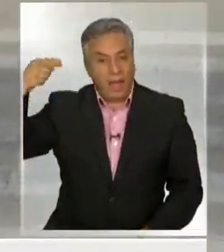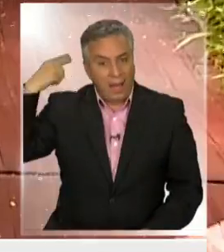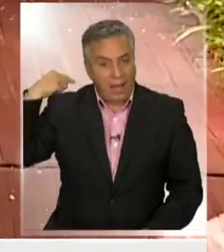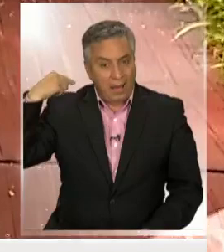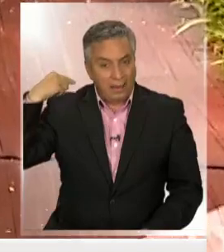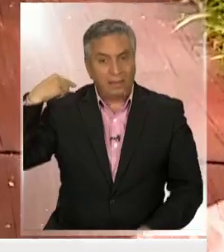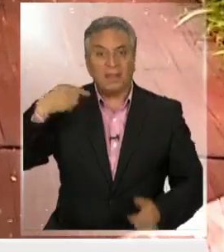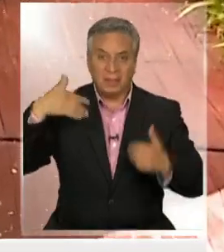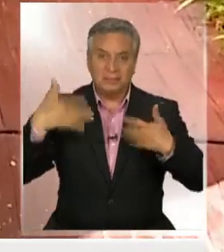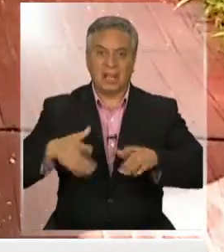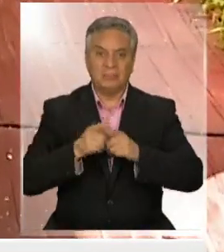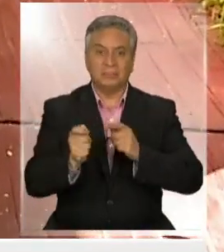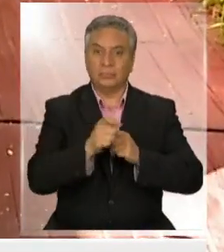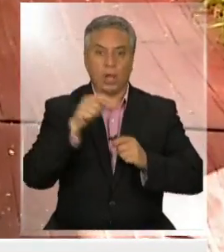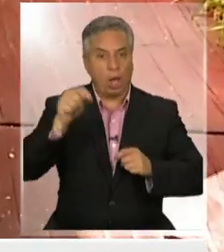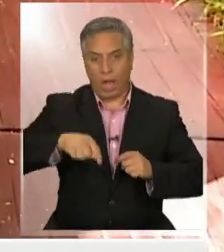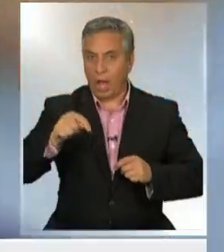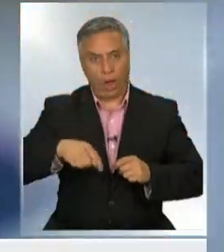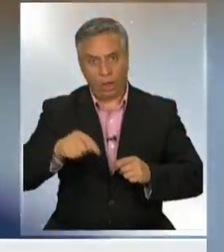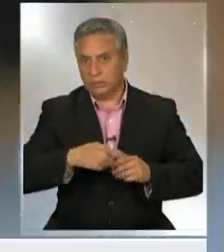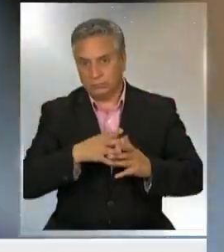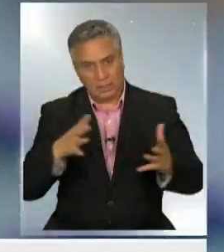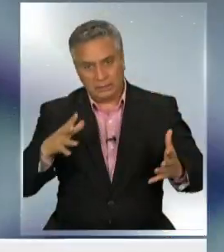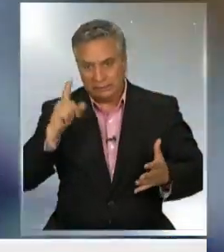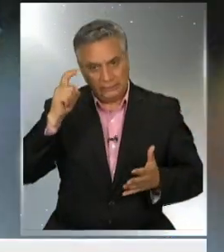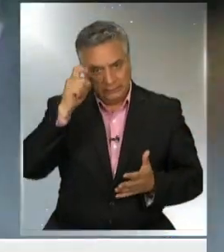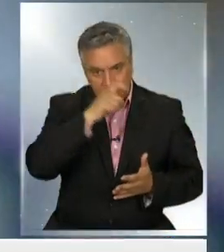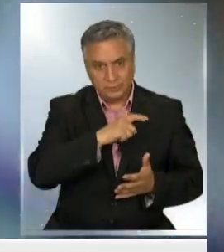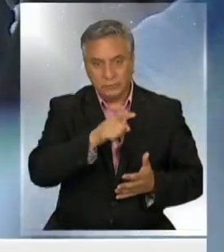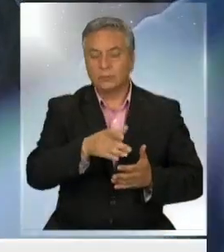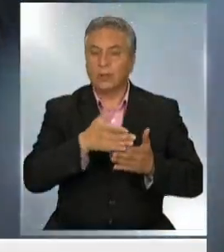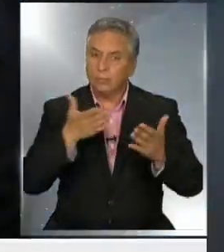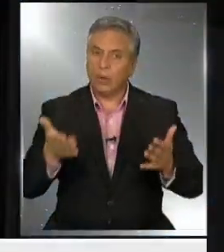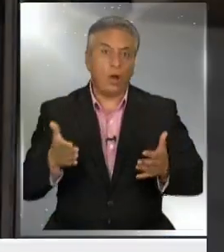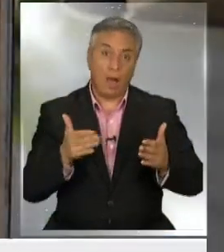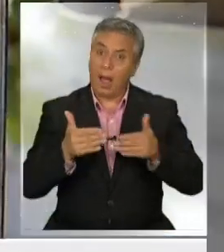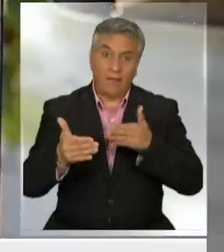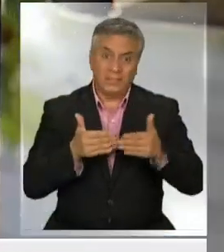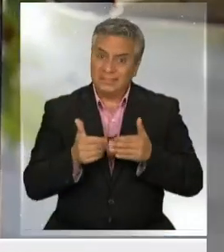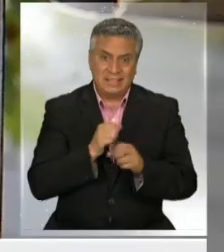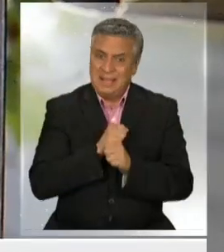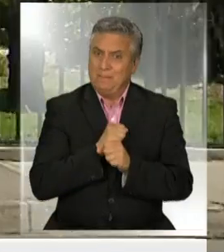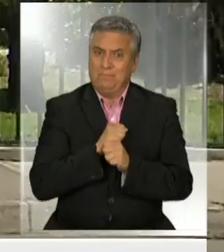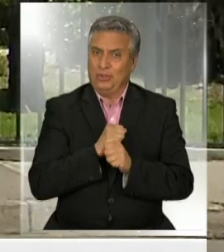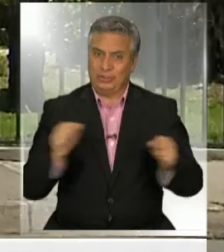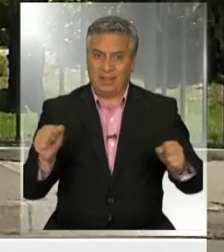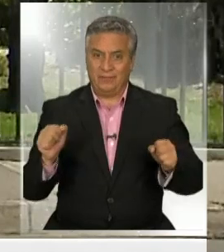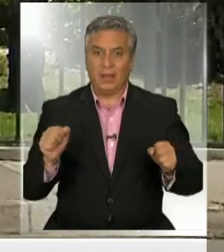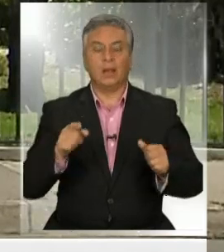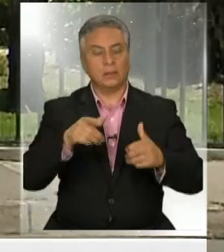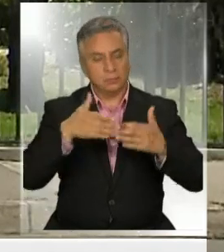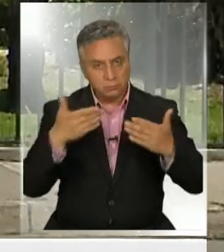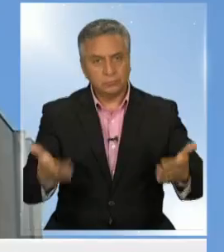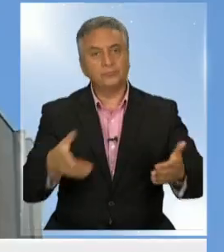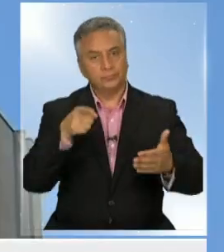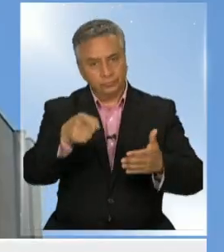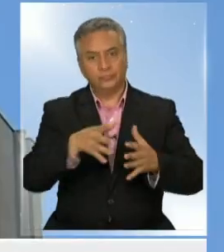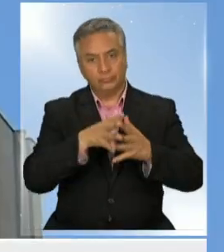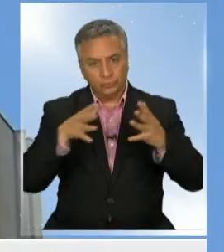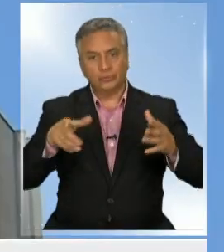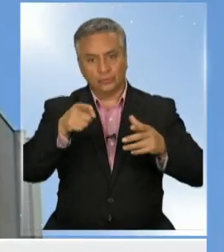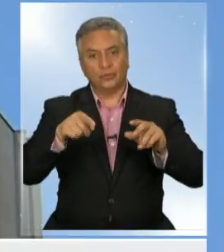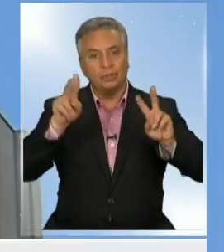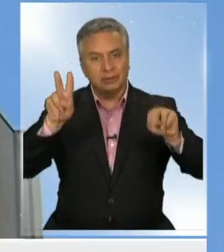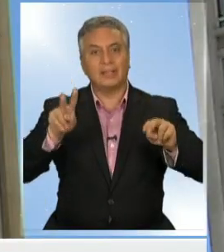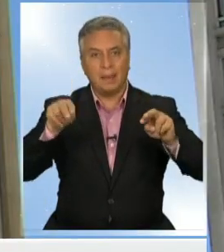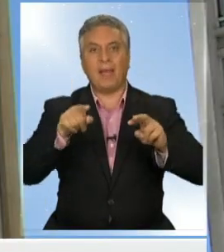alcanzable, hoy toma más tiempo lograrlo o simplemente se hace imposible. Ese mismo impacto ha golpeado fuerte el ámbito de